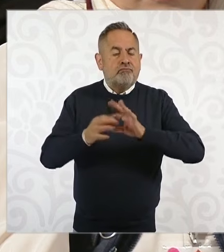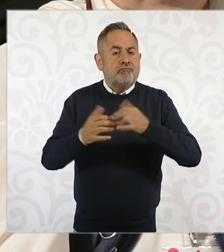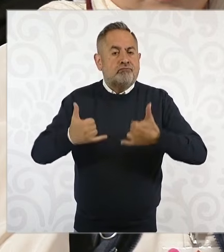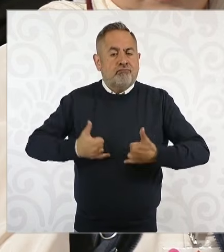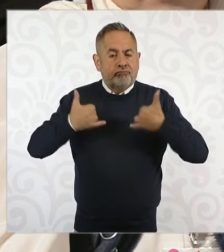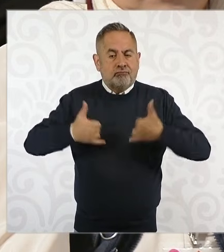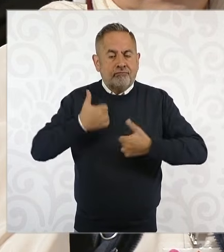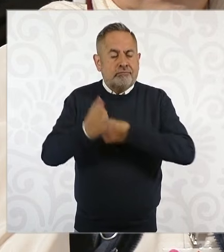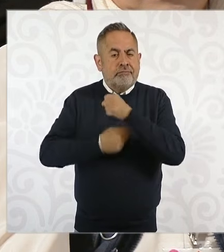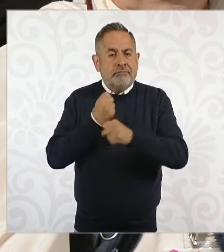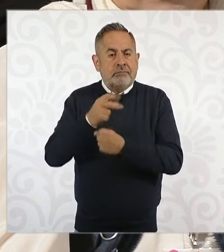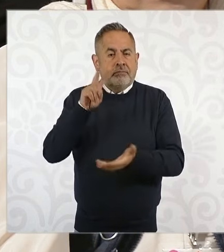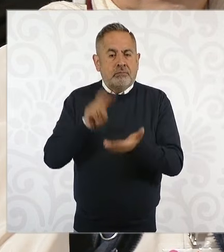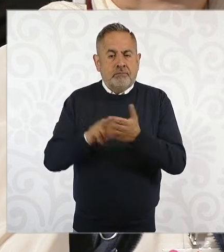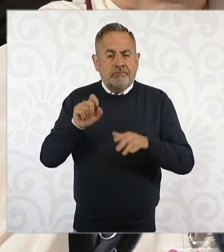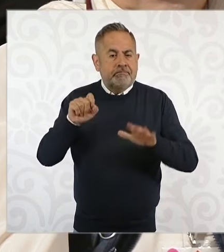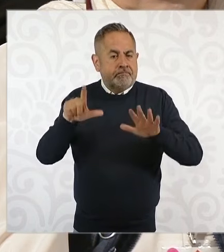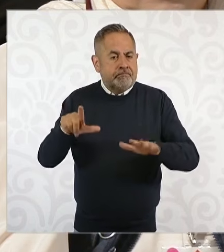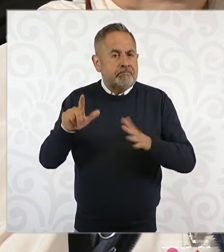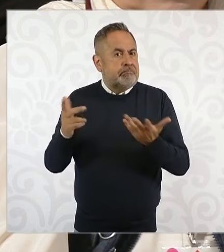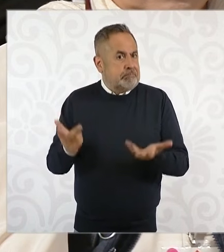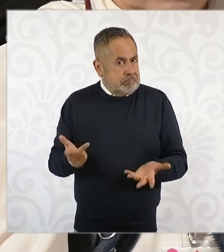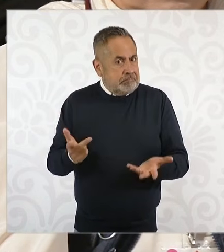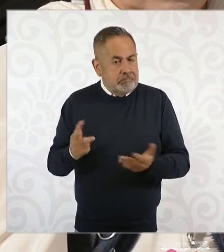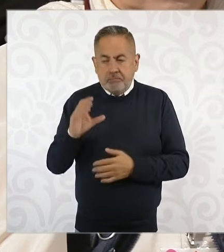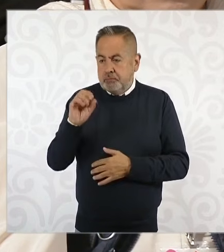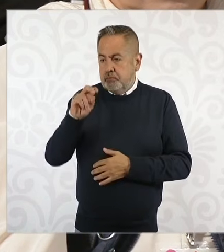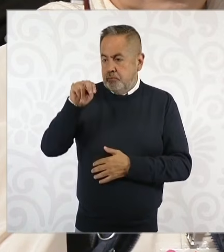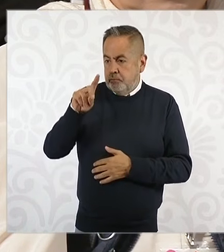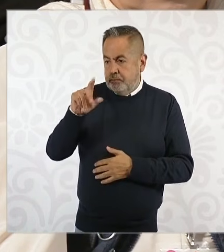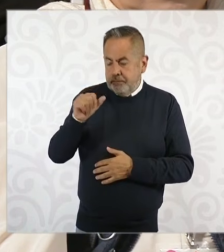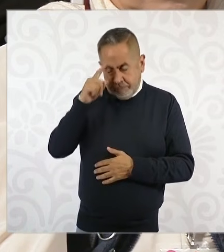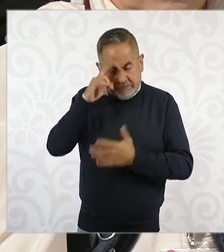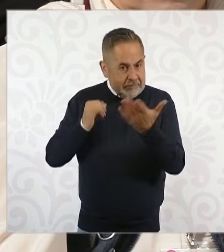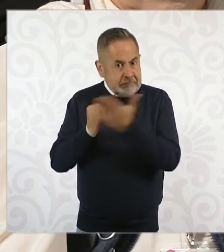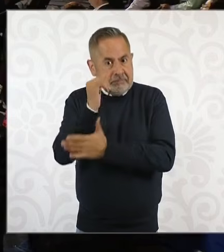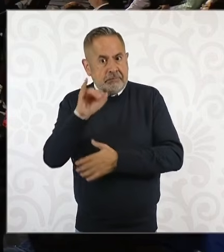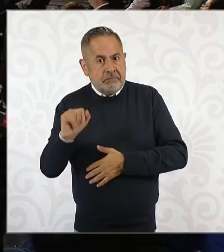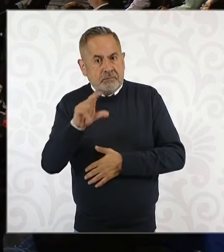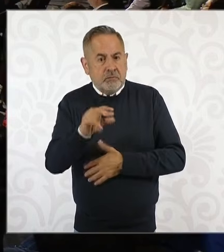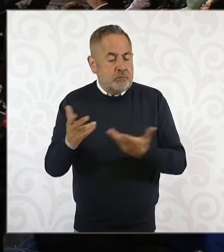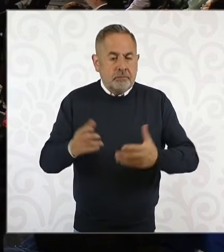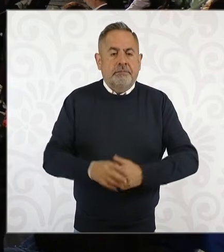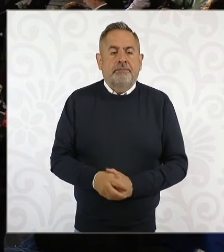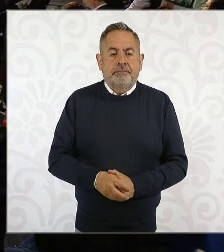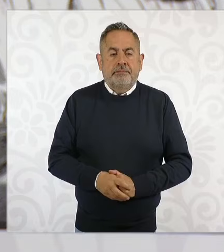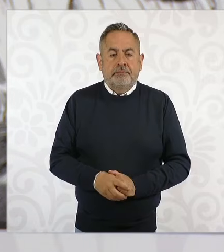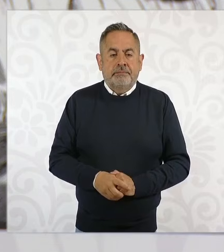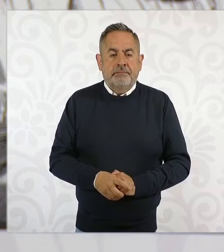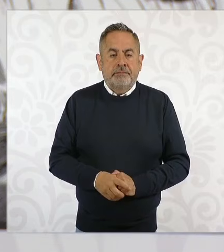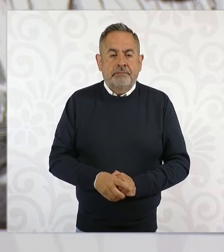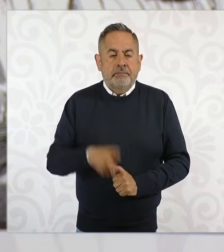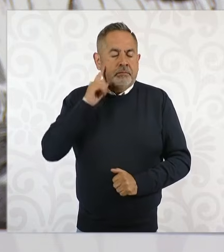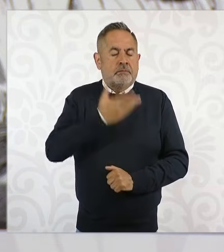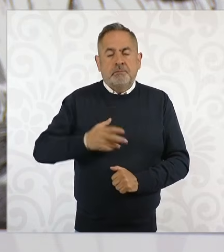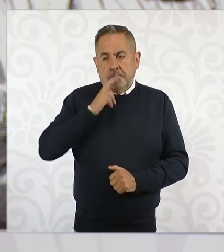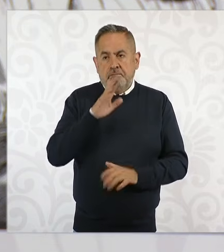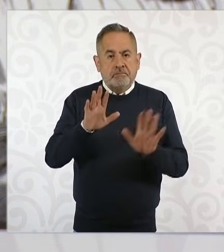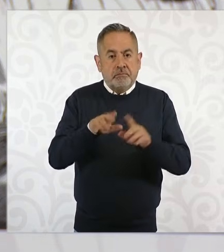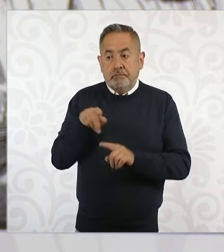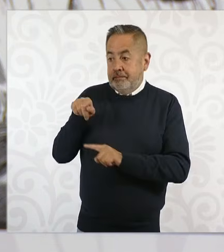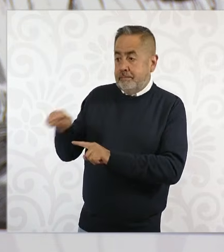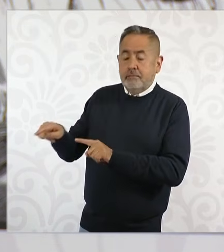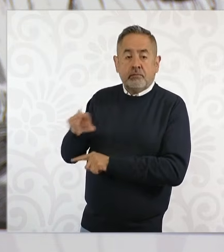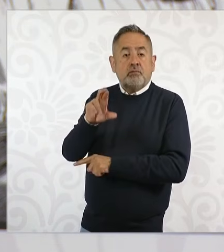juveniles en el 2027. Saber si usted y la CONADE han tomado una decisión al respecto. Bueno, lo tiene que tomar Rommel Pacheco, pero sí es una de